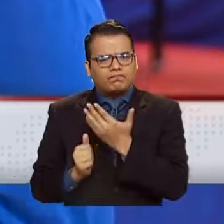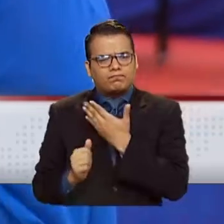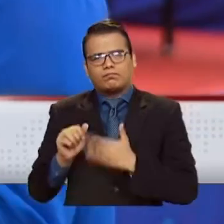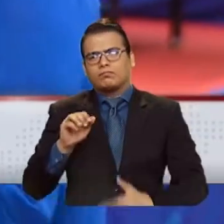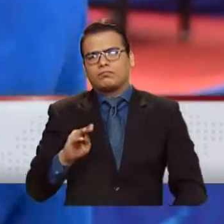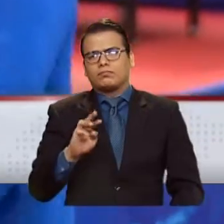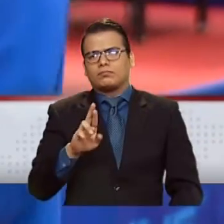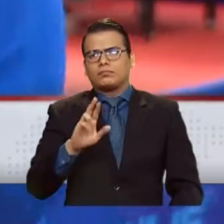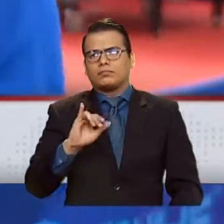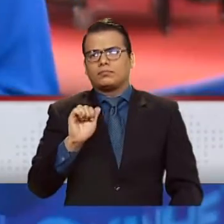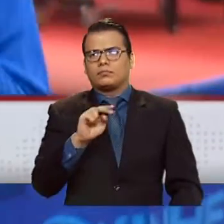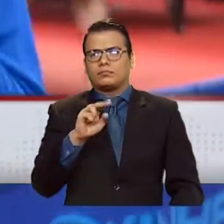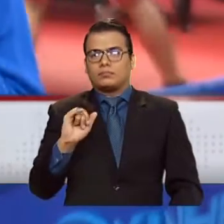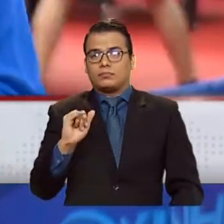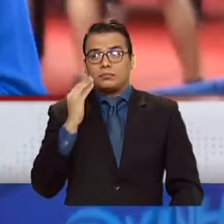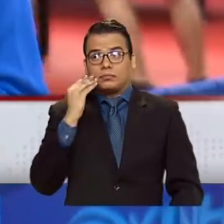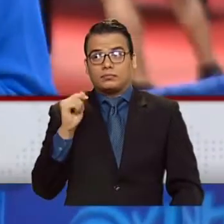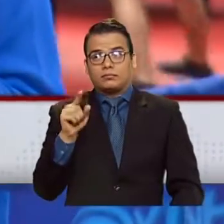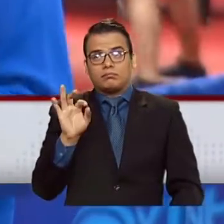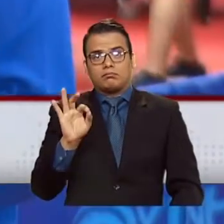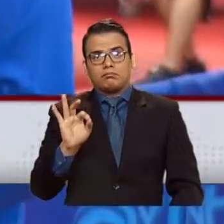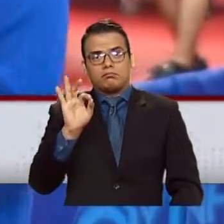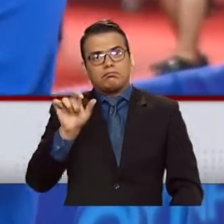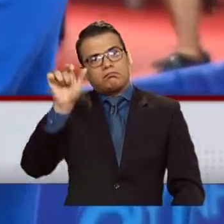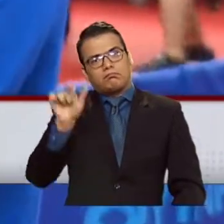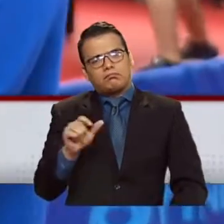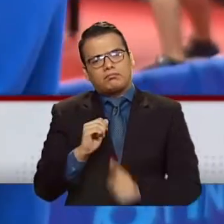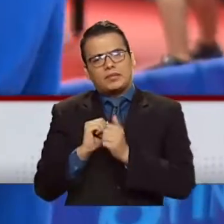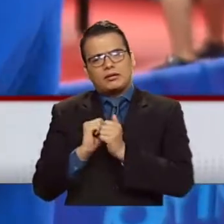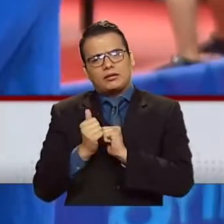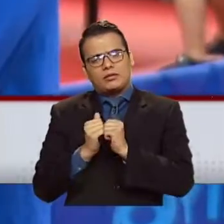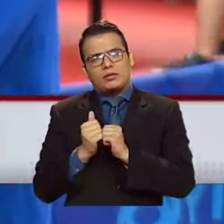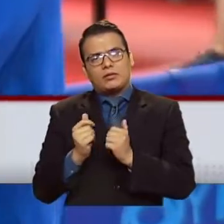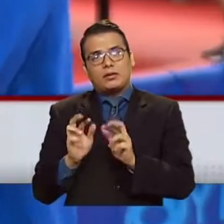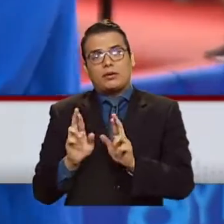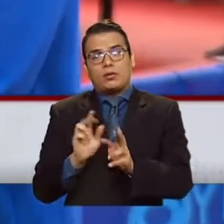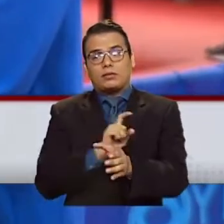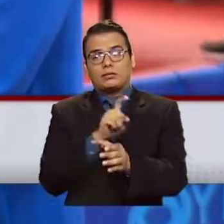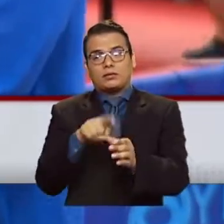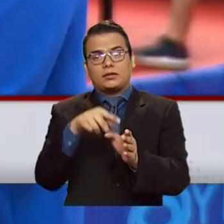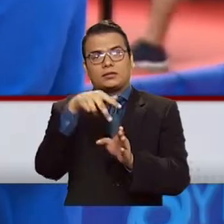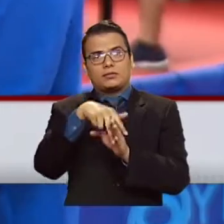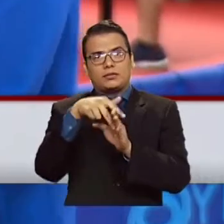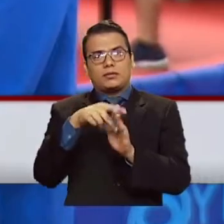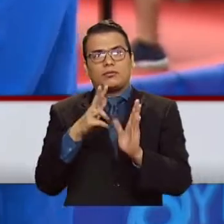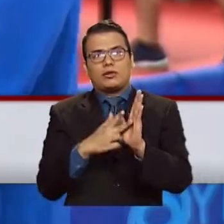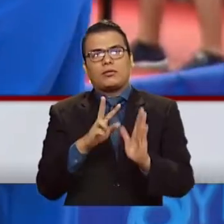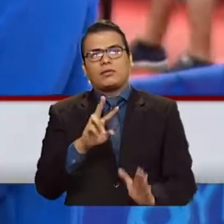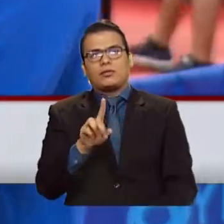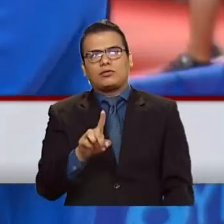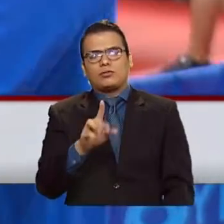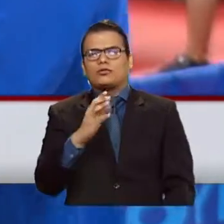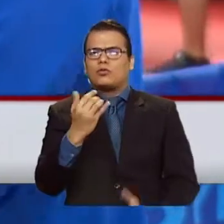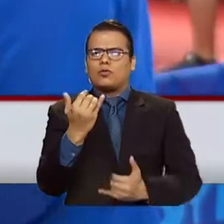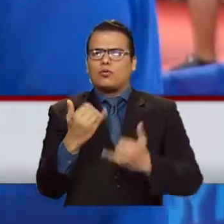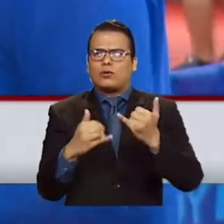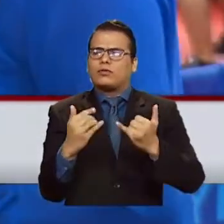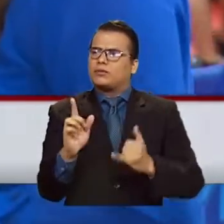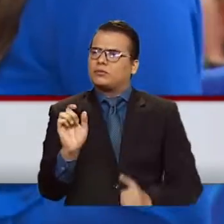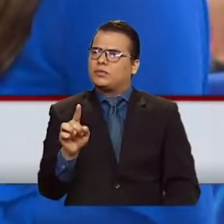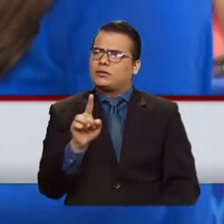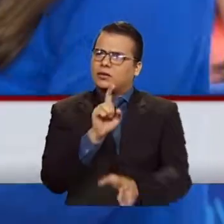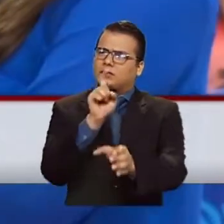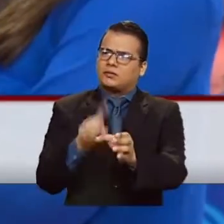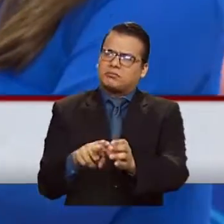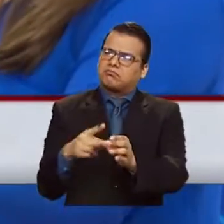Rueda, que es una de las deportistas vallecaucanas que espera estar en los Juegos Panamericanos Junior. ¿En lo que significa estar dentro de este